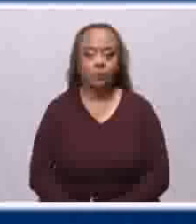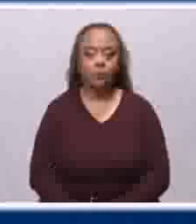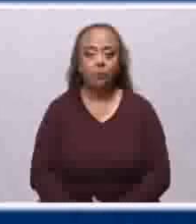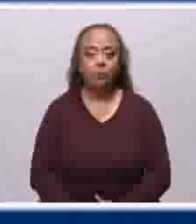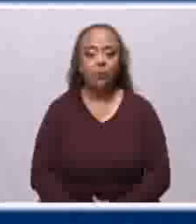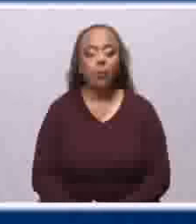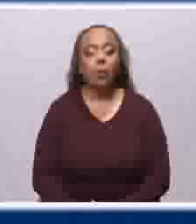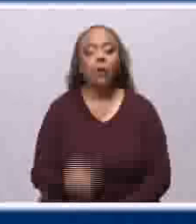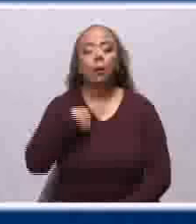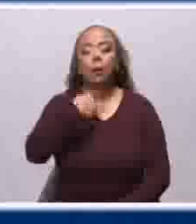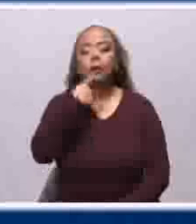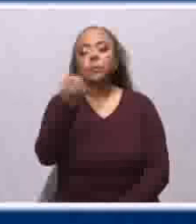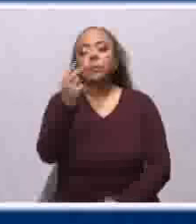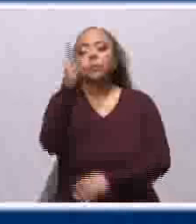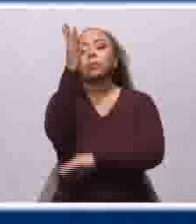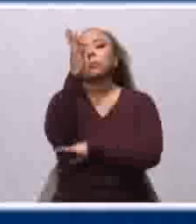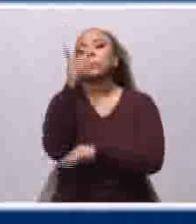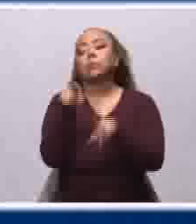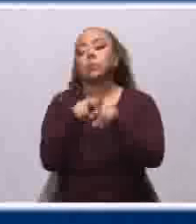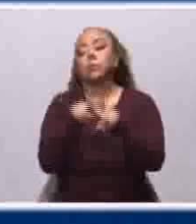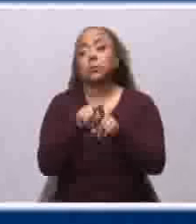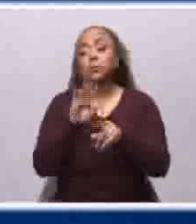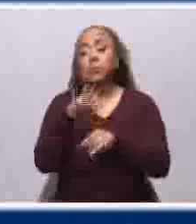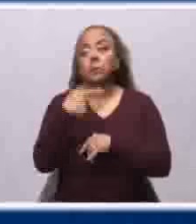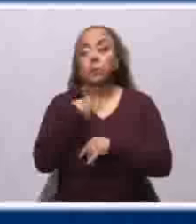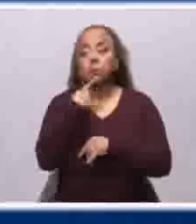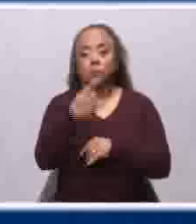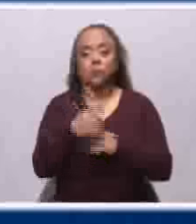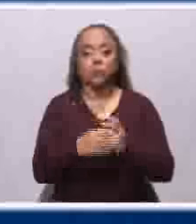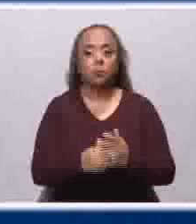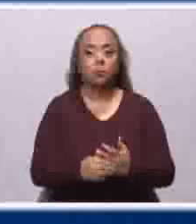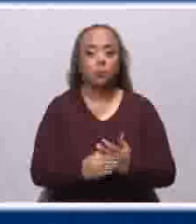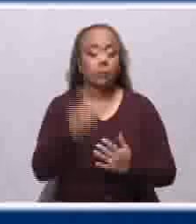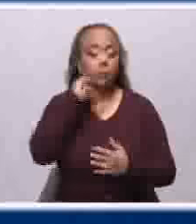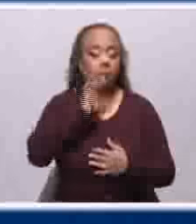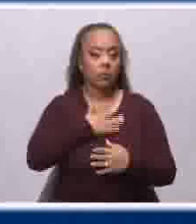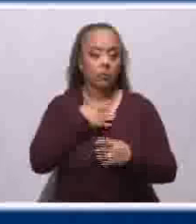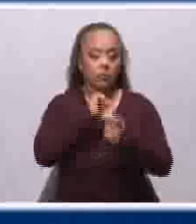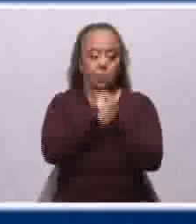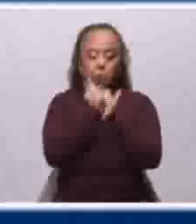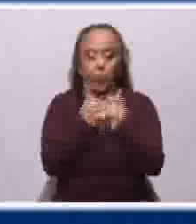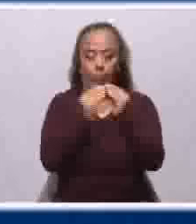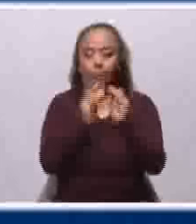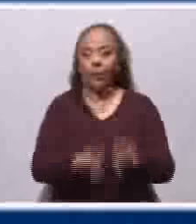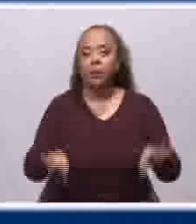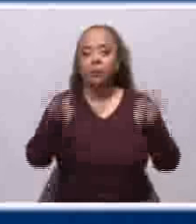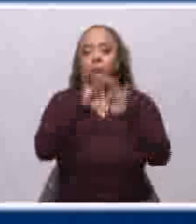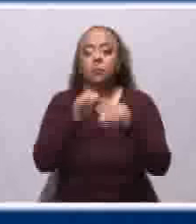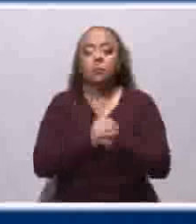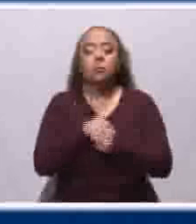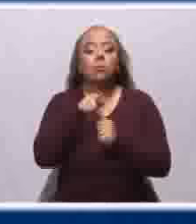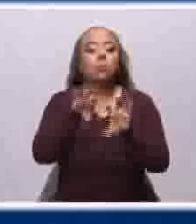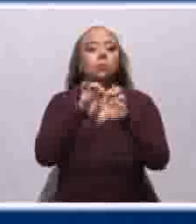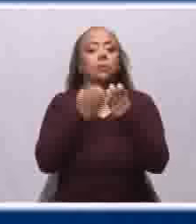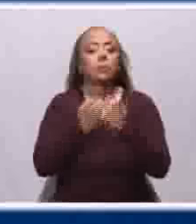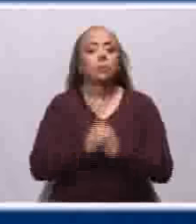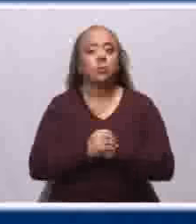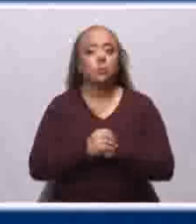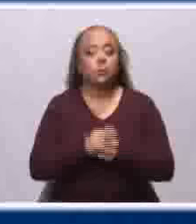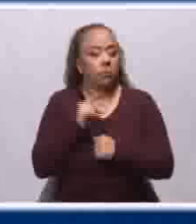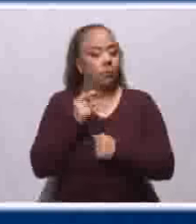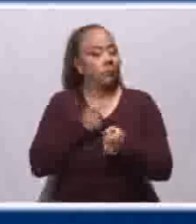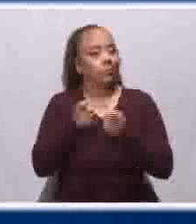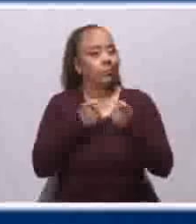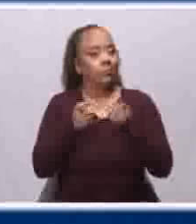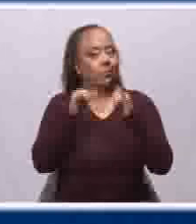citaba al mediodía también Cuando decía que para m el cambio fundamental y principal es que en esta selección no mandan los